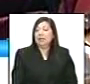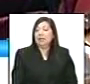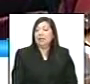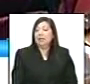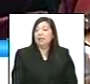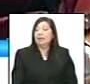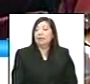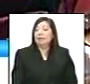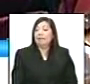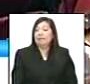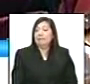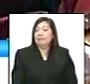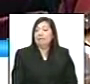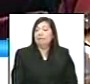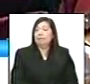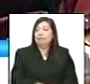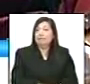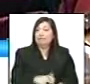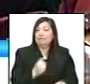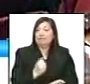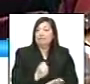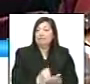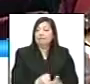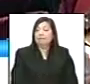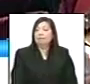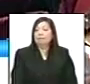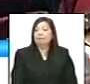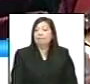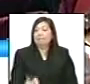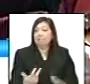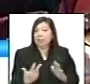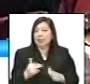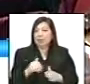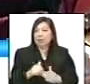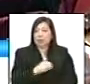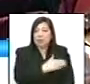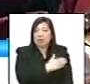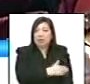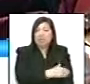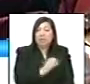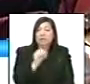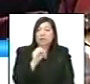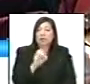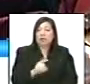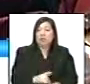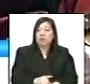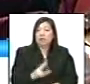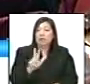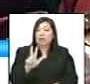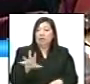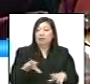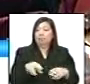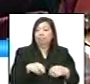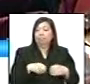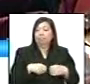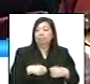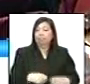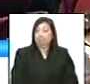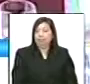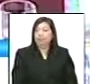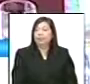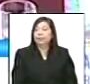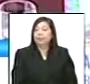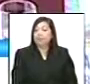1303. Muy bien, entonces se aprueba este artículo con 13 votos a favor, 0 en contra y 3 abstenciones.